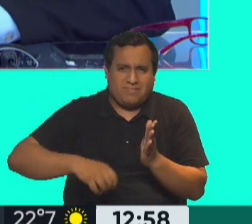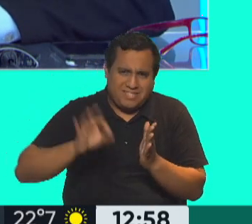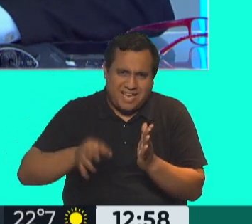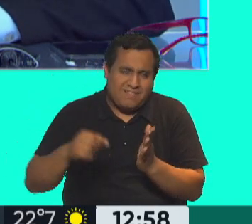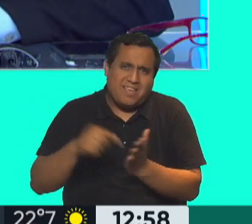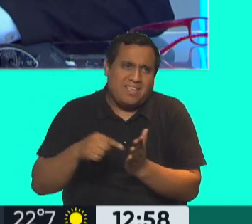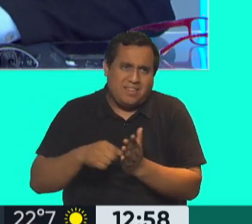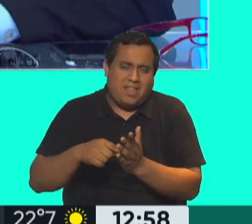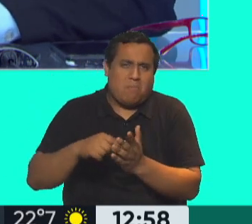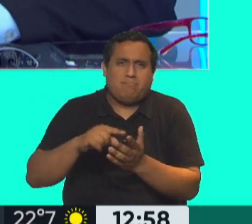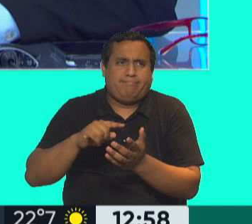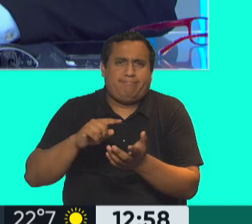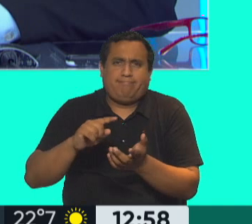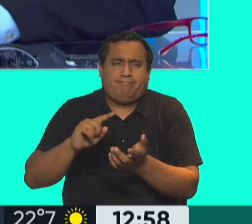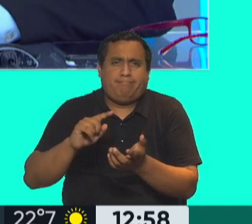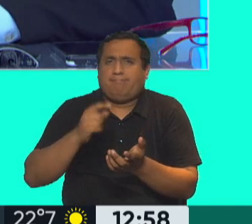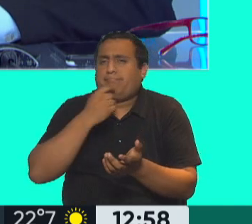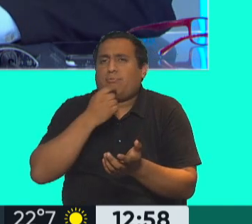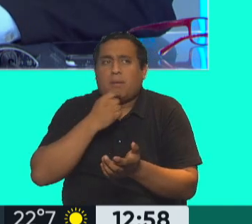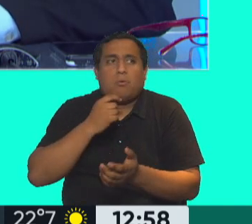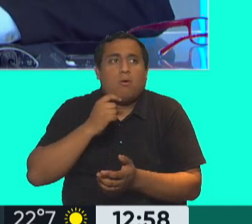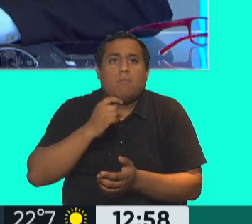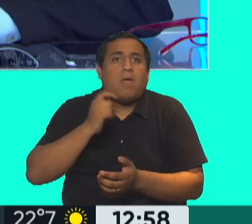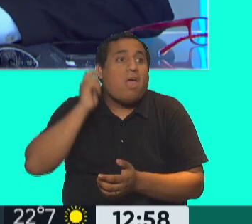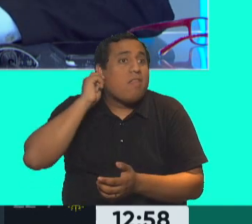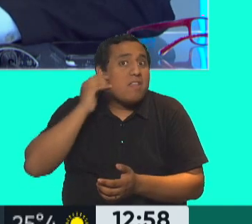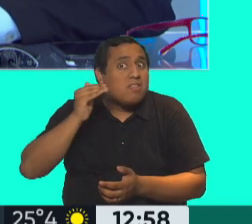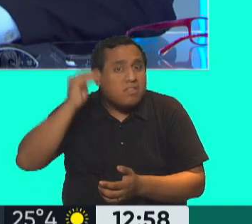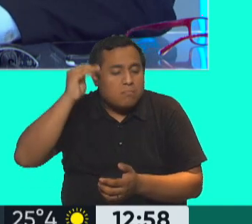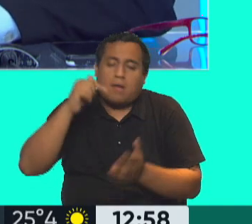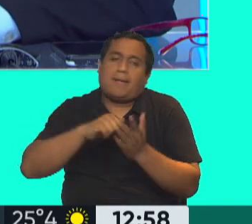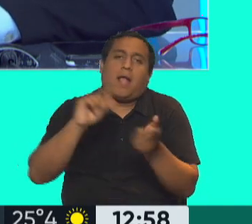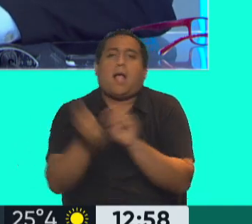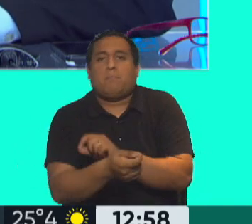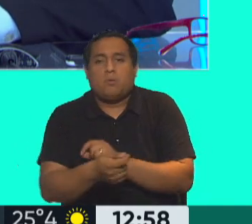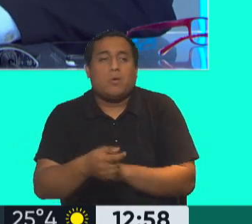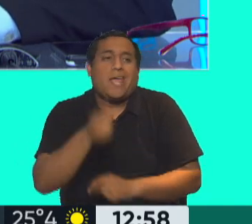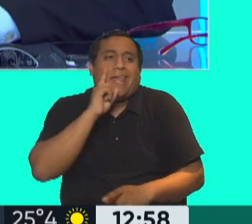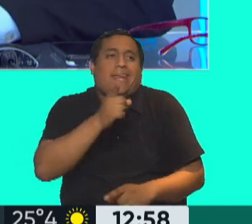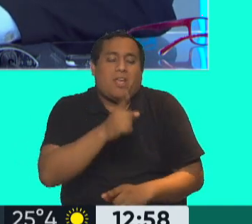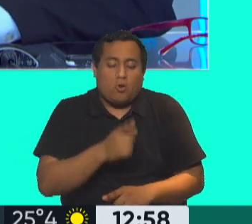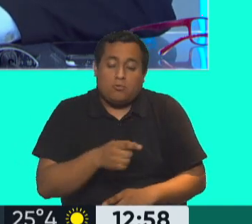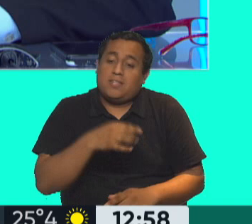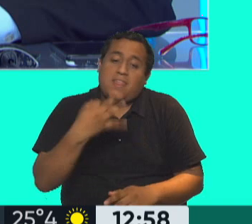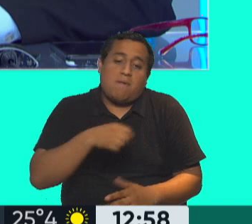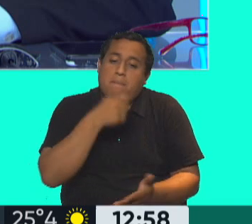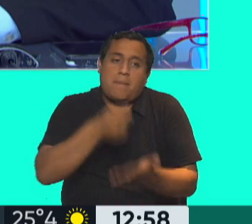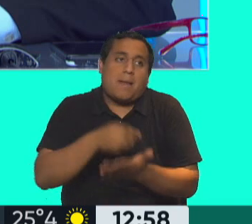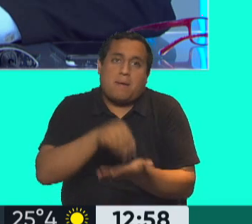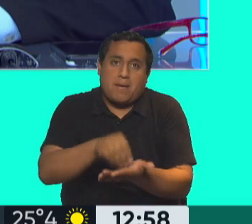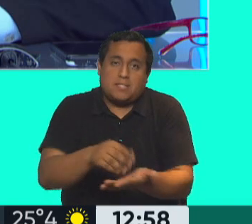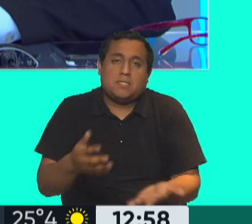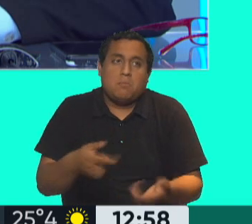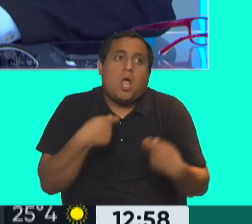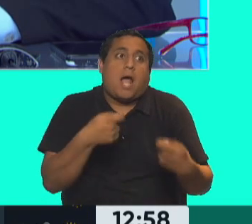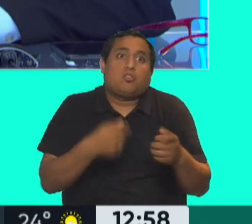quejas son reiteradas. Bueno, llegas a determinada edad, te cambian el contrato porque sos una persona de riesgo, entonces me vas a usar más. O si tenés